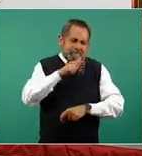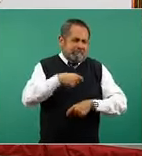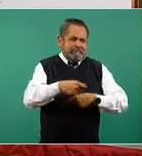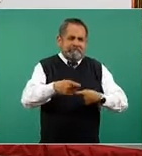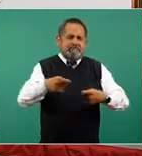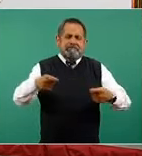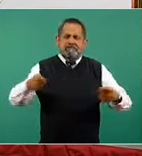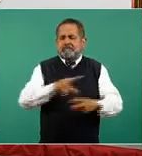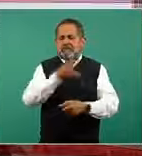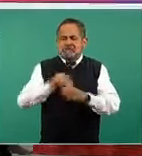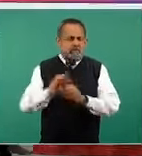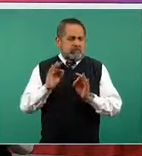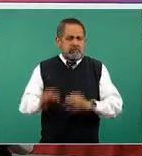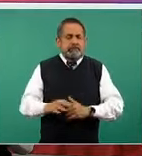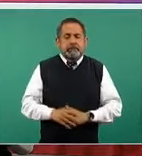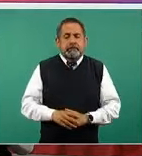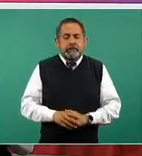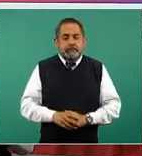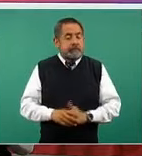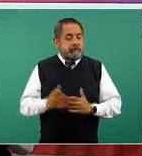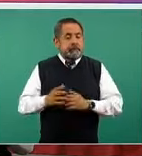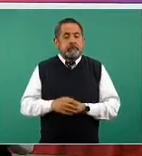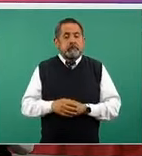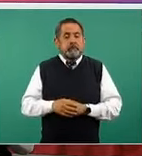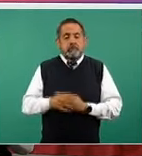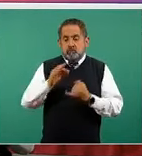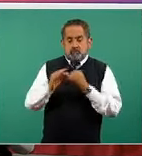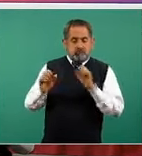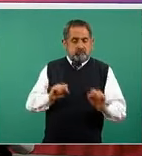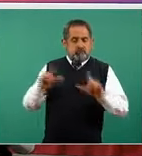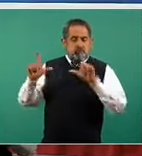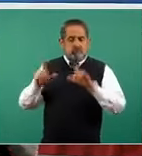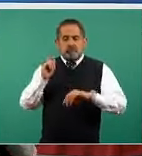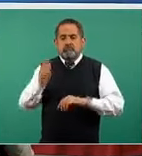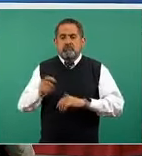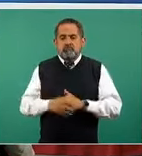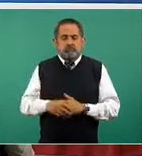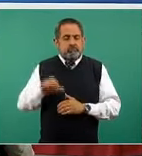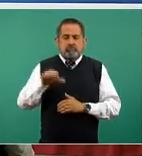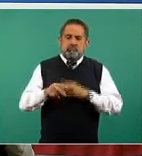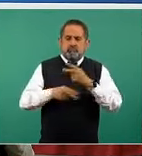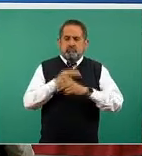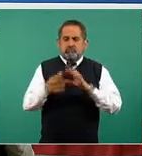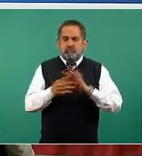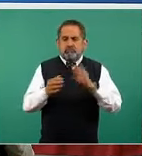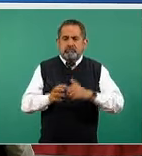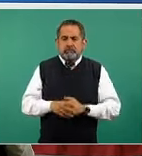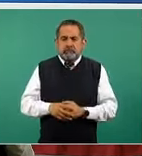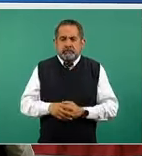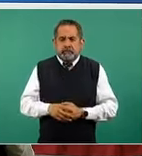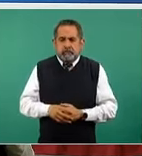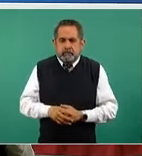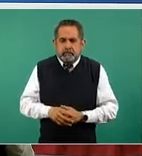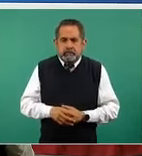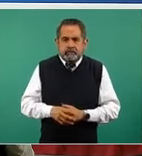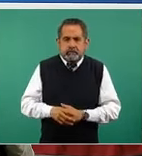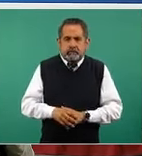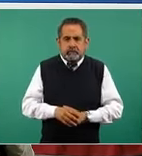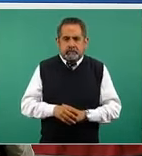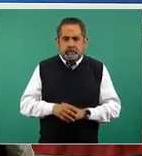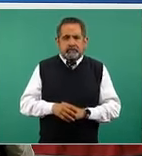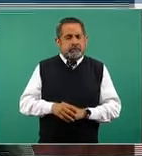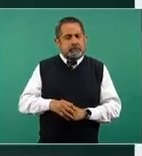grupos poblacionales. Y la última diapositiva que tenemos el día de hoy, queremos recordarles, pues bueno, siempre